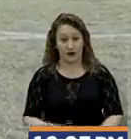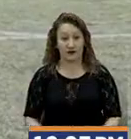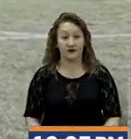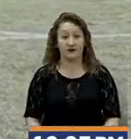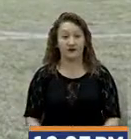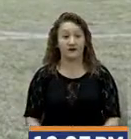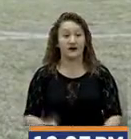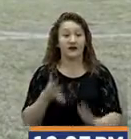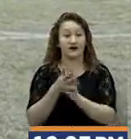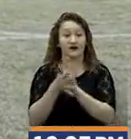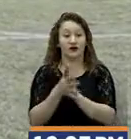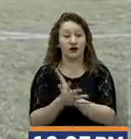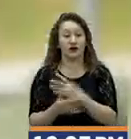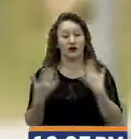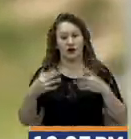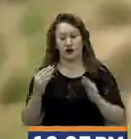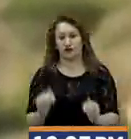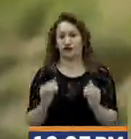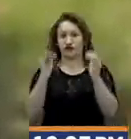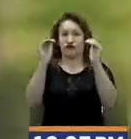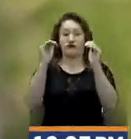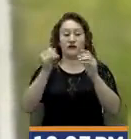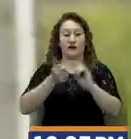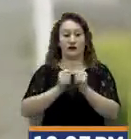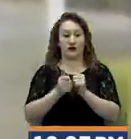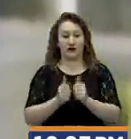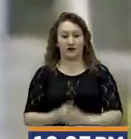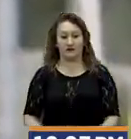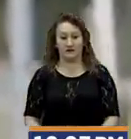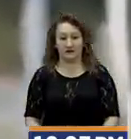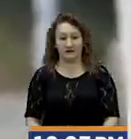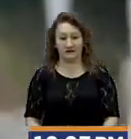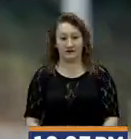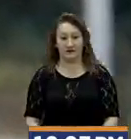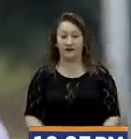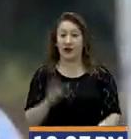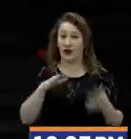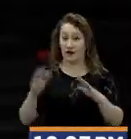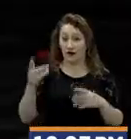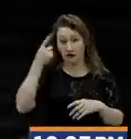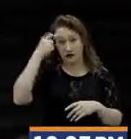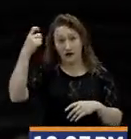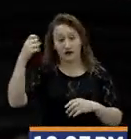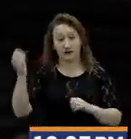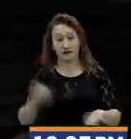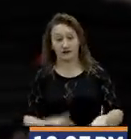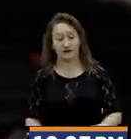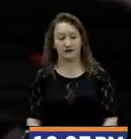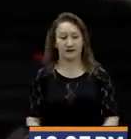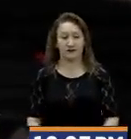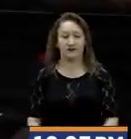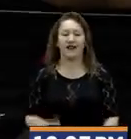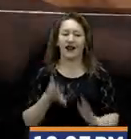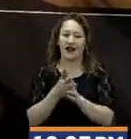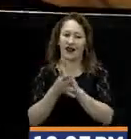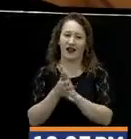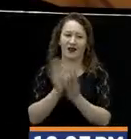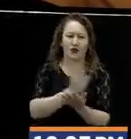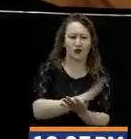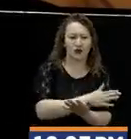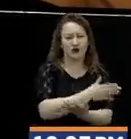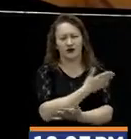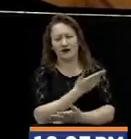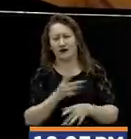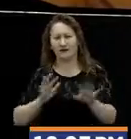de historias que enaltecen el deporte. A veces renunciamos muy fáciles a los sueños. Y contarles con música, sobre